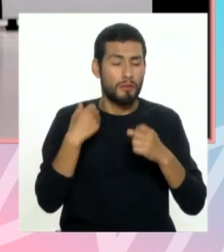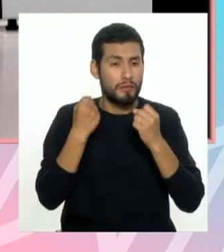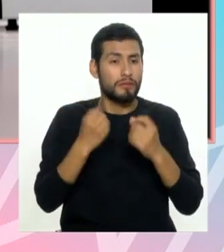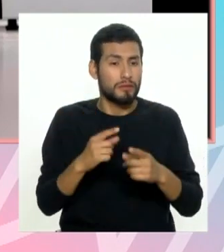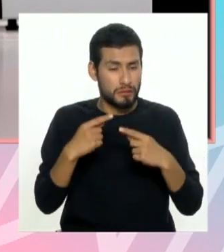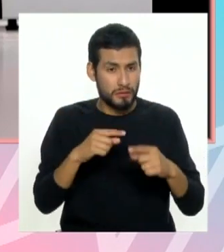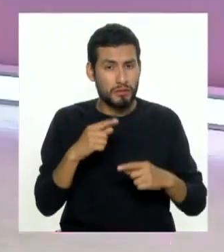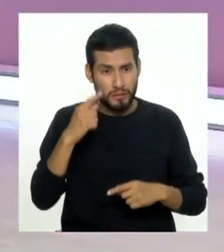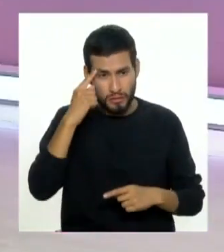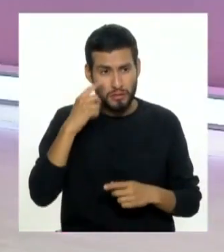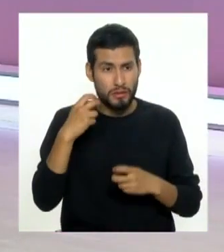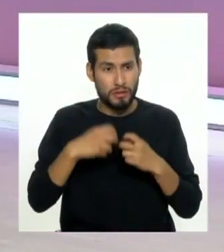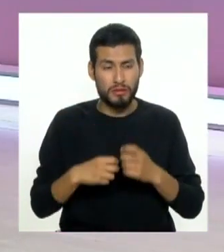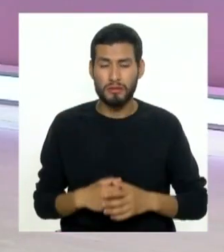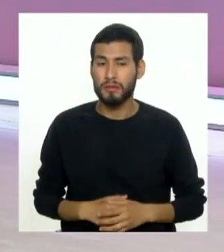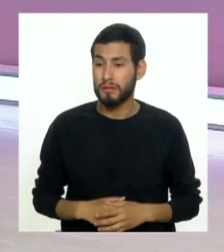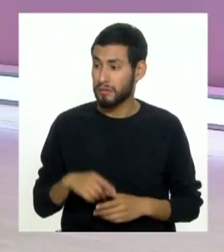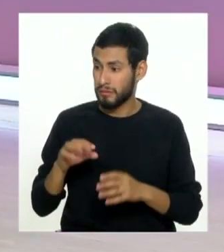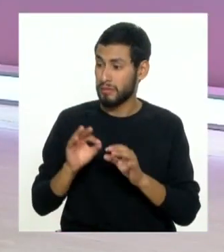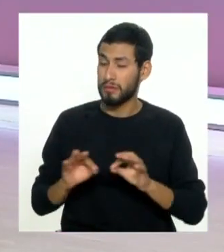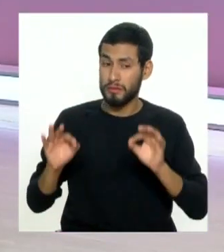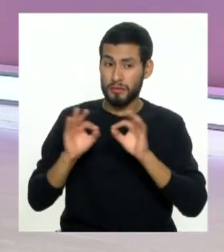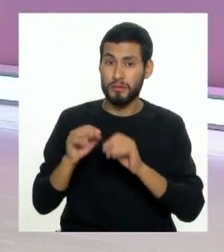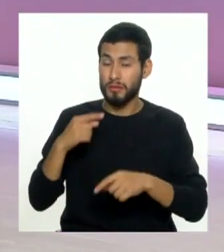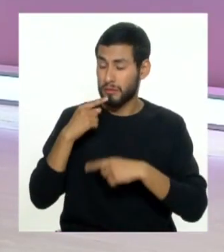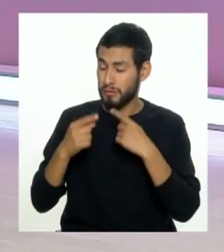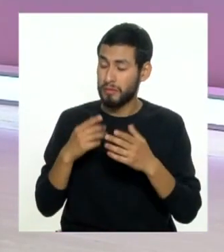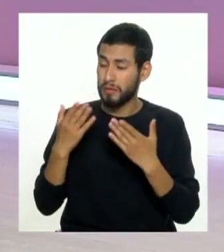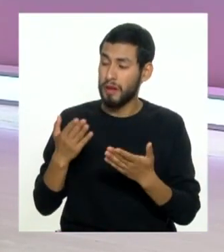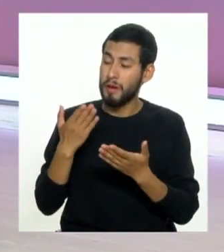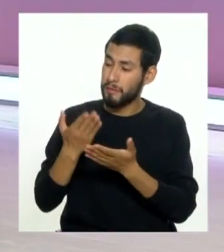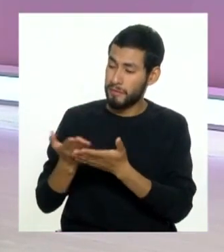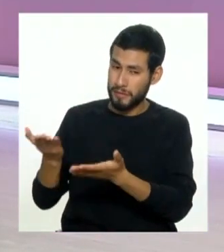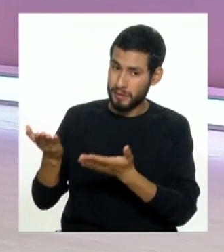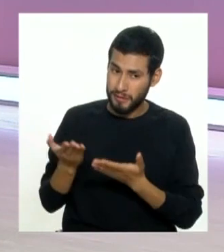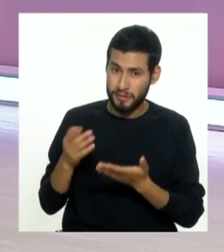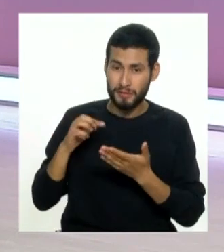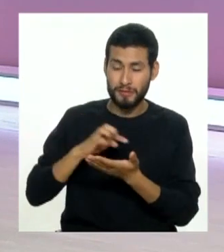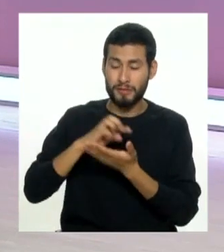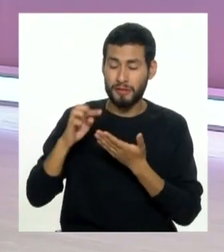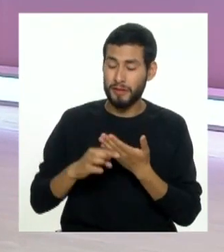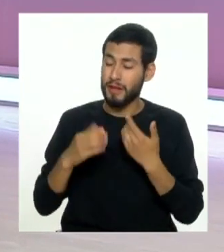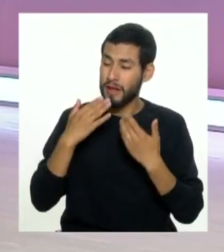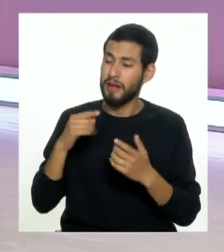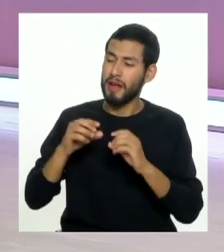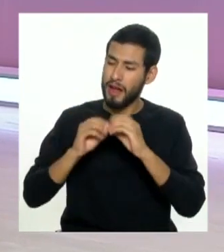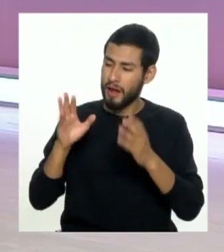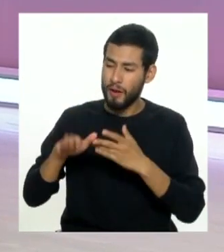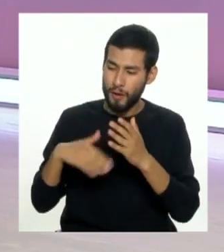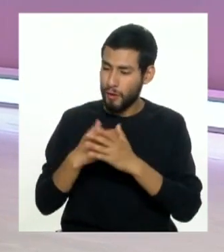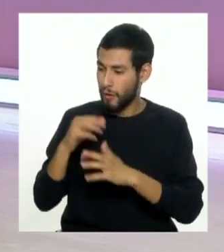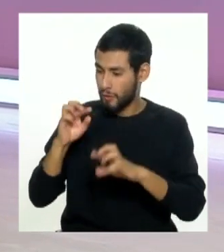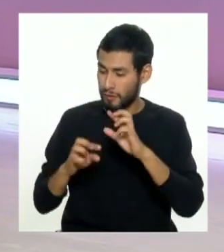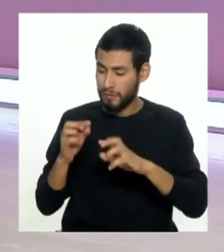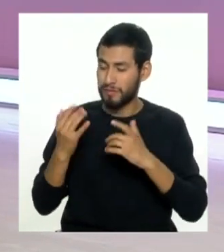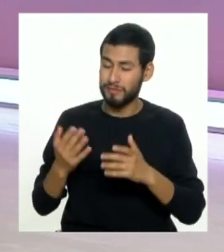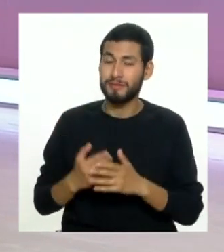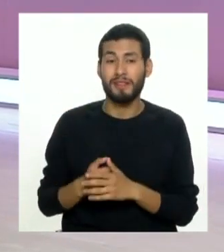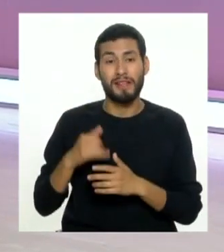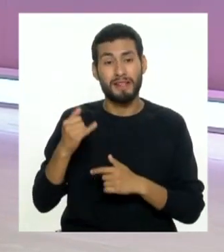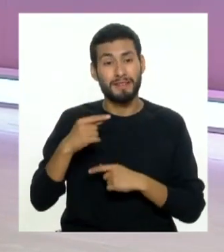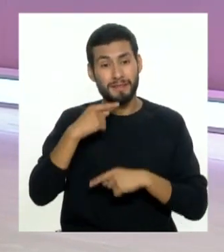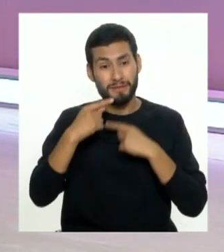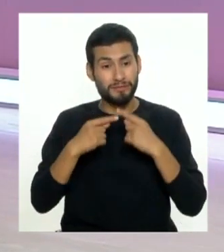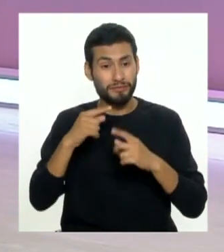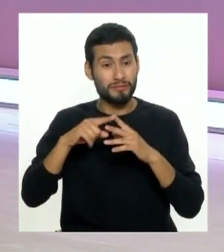esta enfermedad. Importante, doctor, lo que nos está diciendo. Bienvenido al programa. Un placer tenerlo aquí para aclarar todas las dudas. Y como estábamos